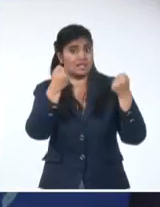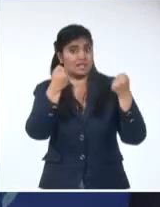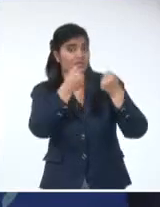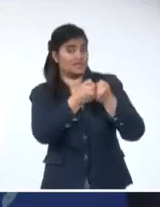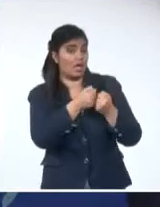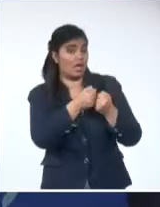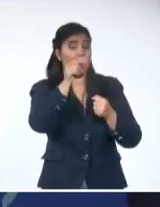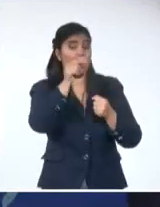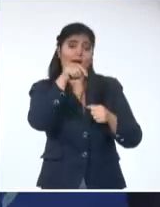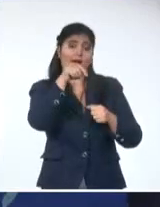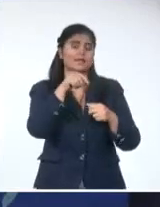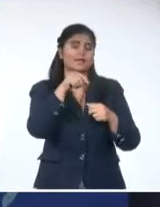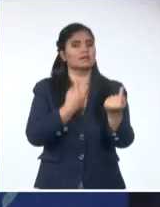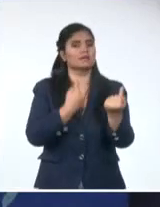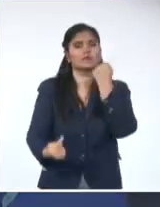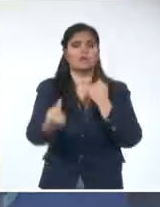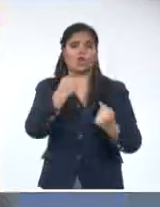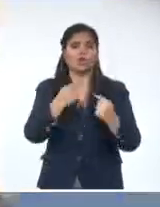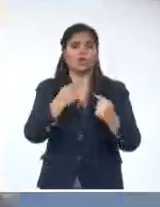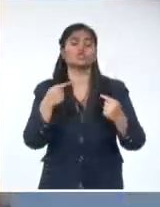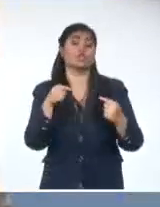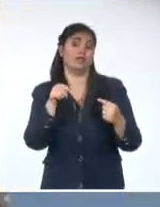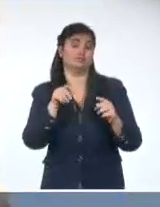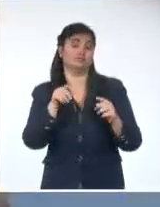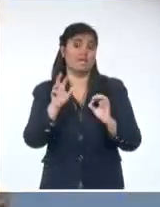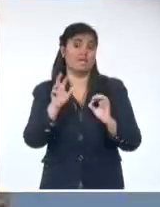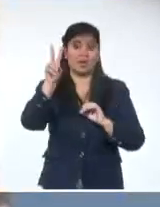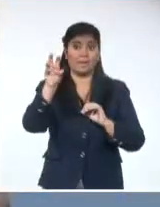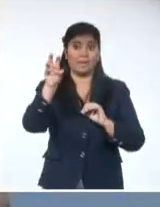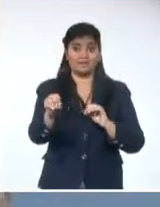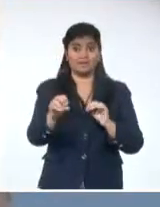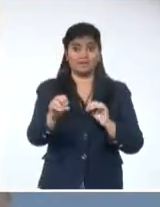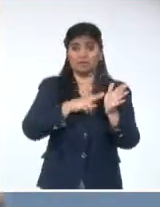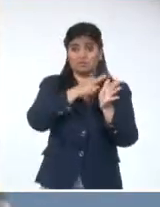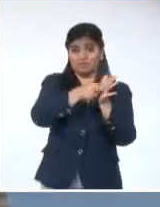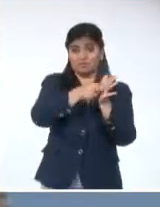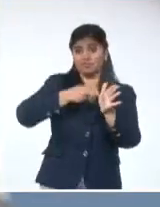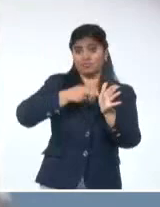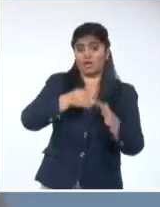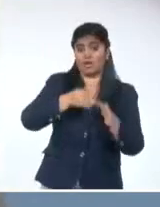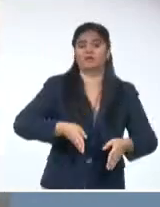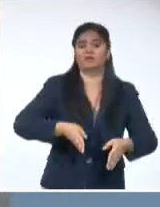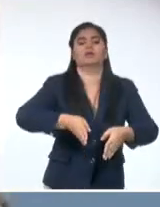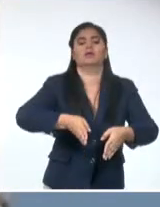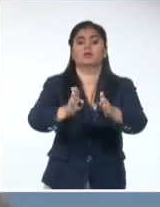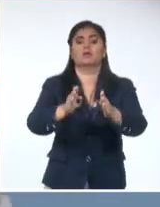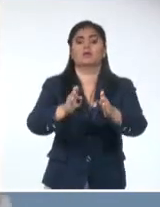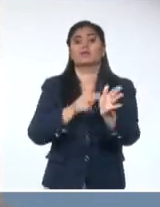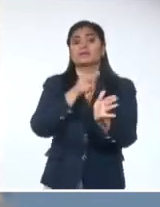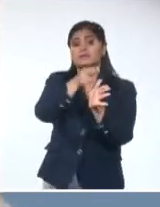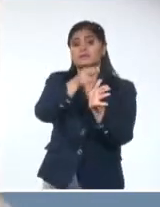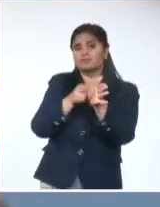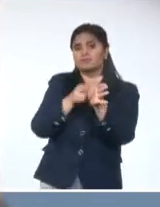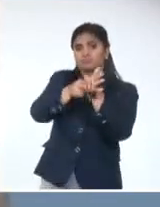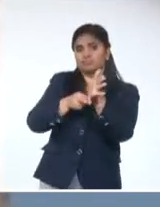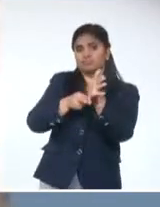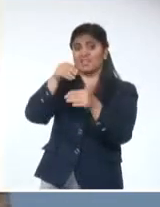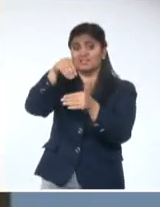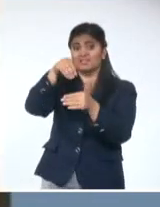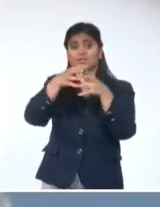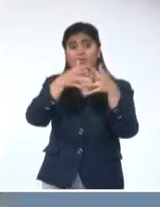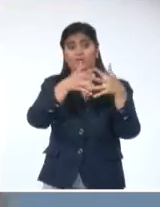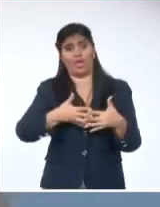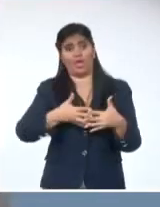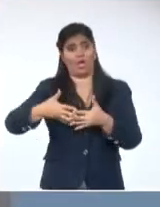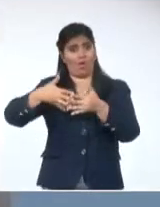sustancias peligrosas en esta ocasión 20 vagones de los 212 que transportaba el tren de carga colapsaron en la comunidad